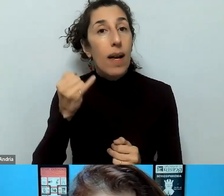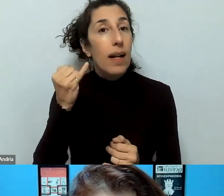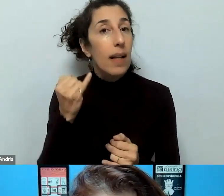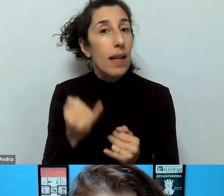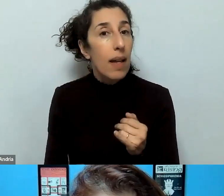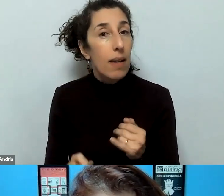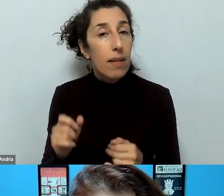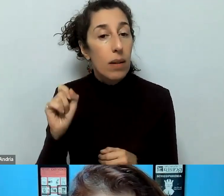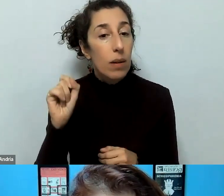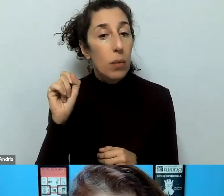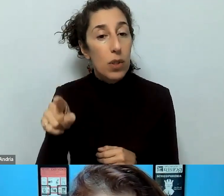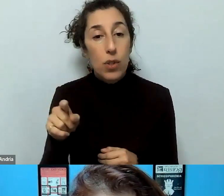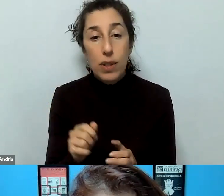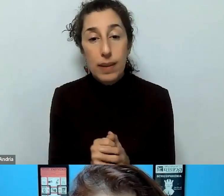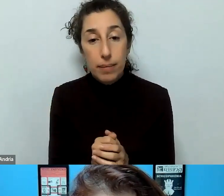La última pregunta.